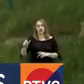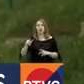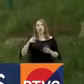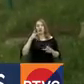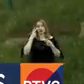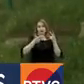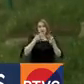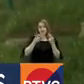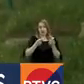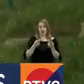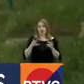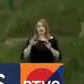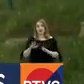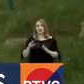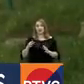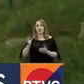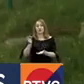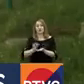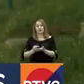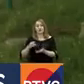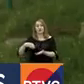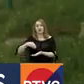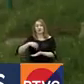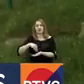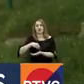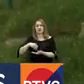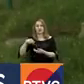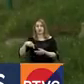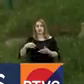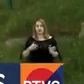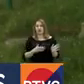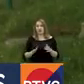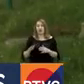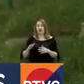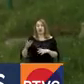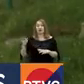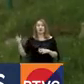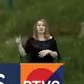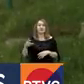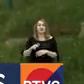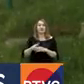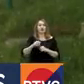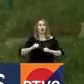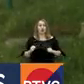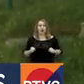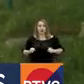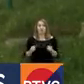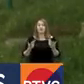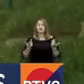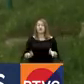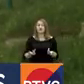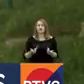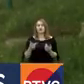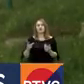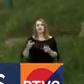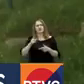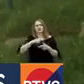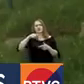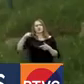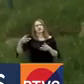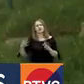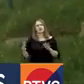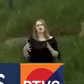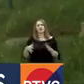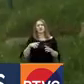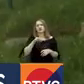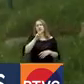a la capital del departamento del atlántico en este plan retorno en cifras las autoridades registraron que cerca de